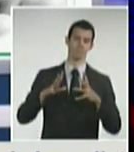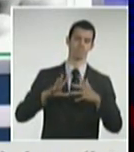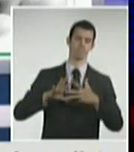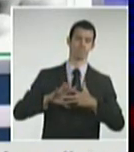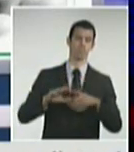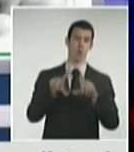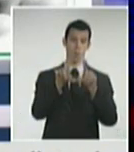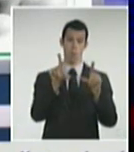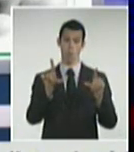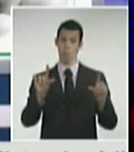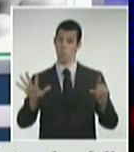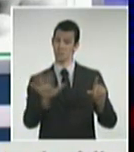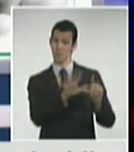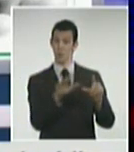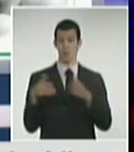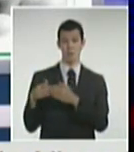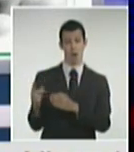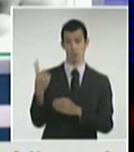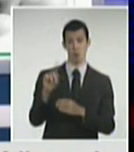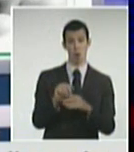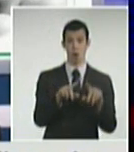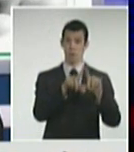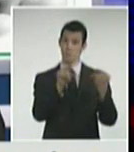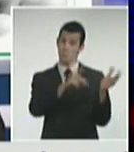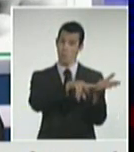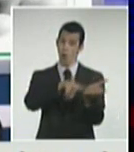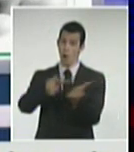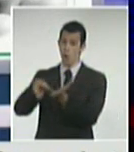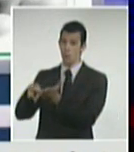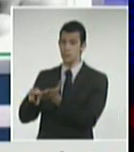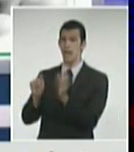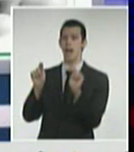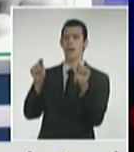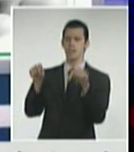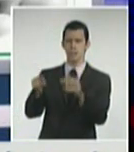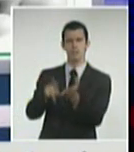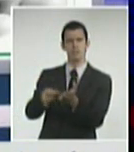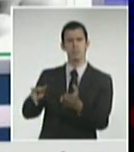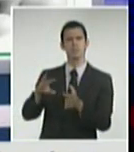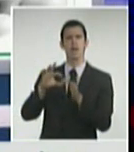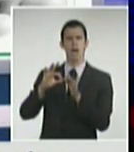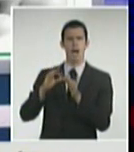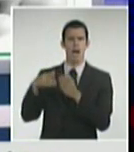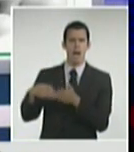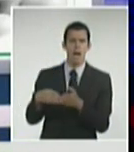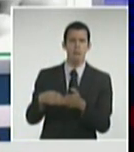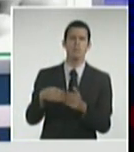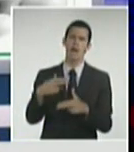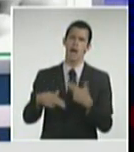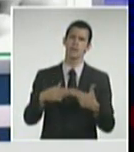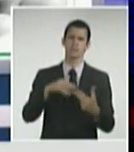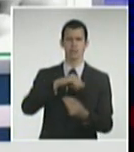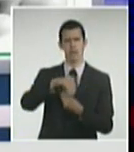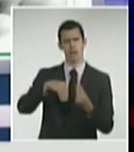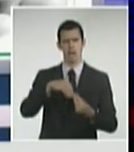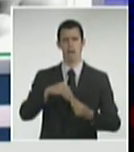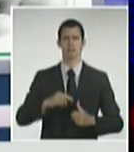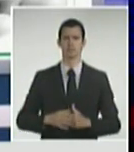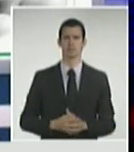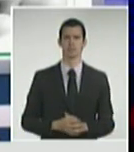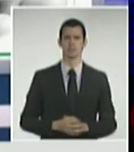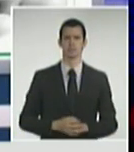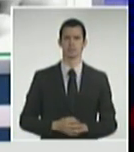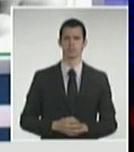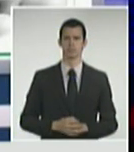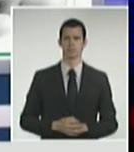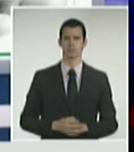epidemiológica nacional, nuestro Ministerio de Salud Pública ha indicado, como les decía, nuevos protocolos para el seguimiento de pacientes. Las medidas incluyen,